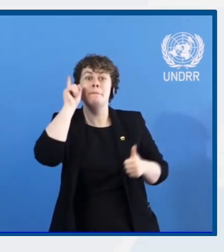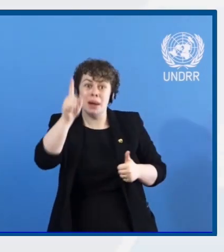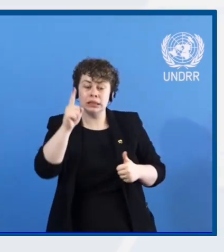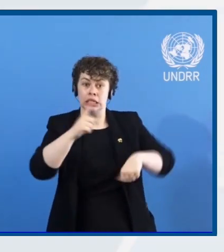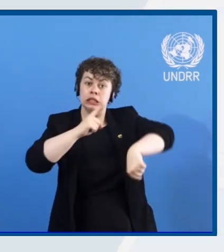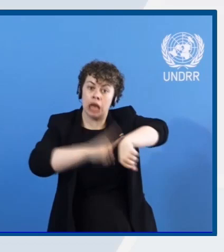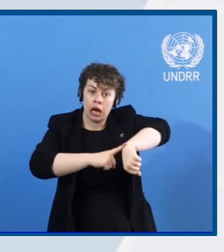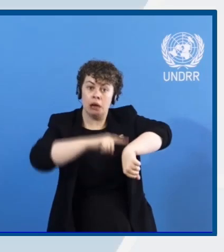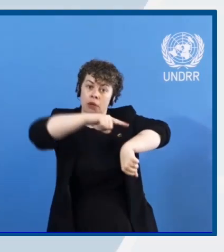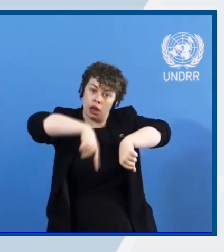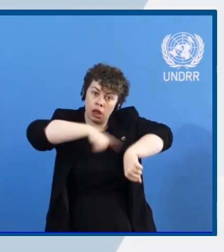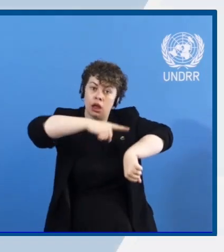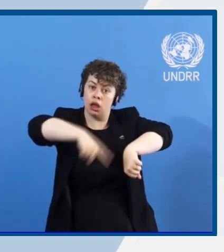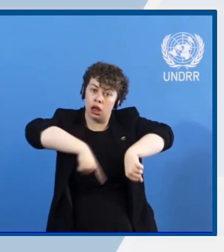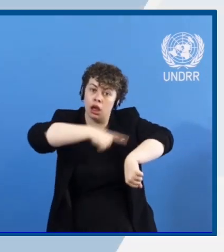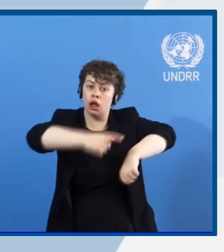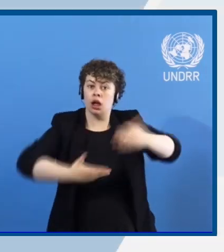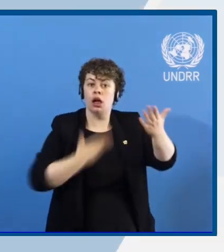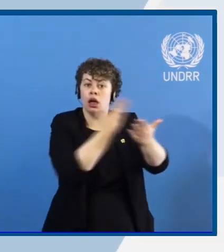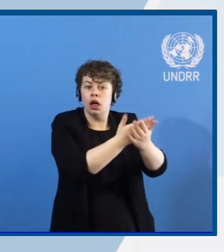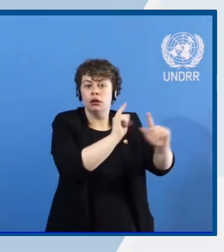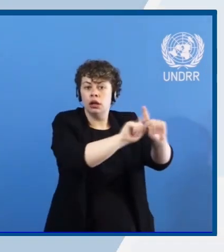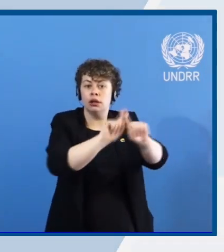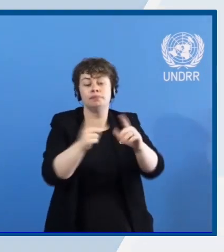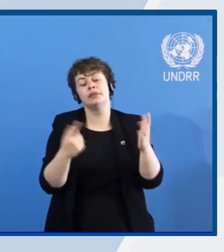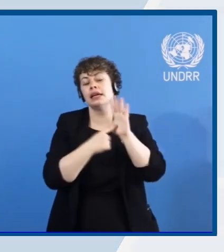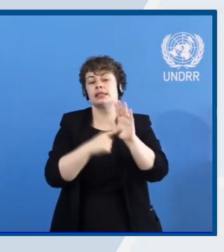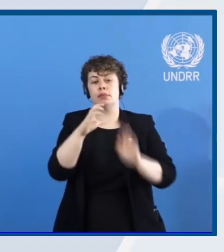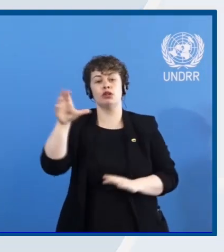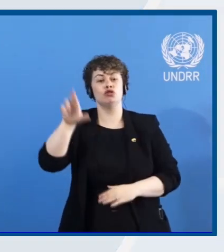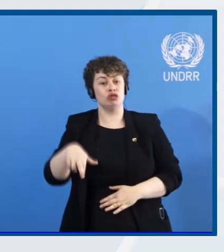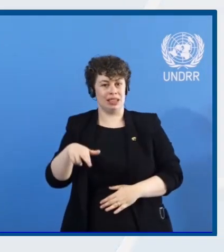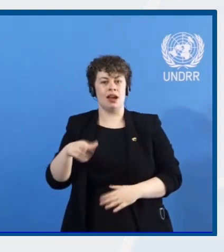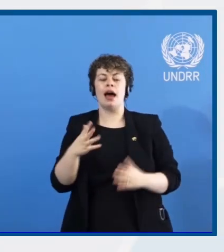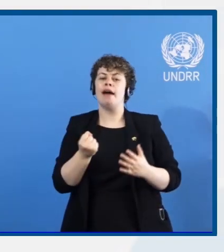serie de normas que obligan a las empresas privadas a tener programas de responsabilidad social.